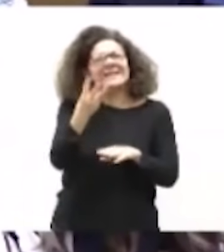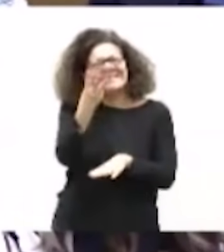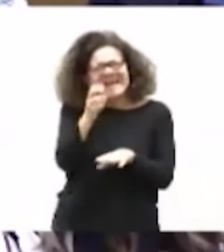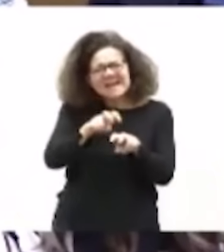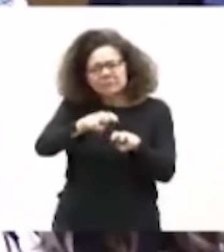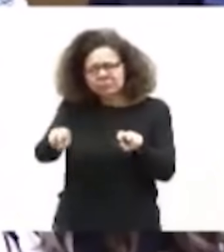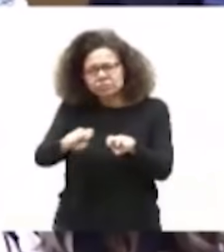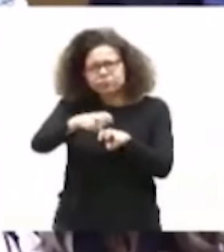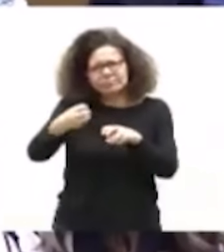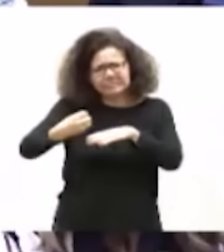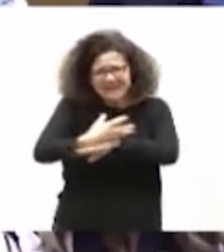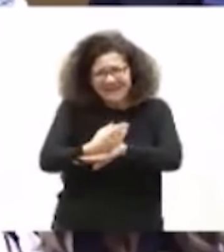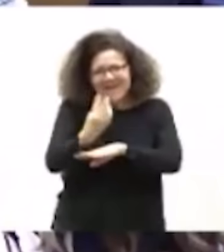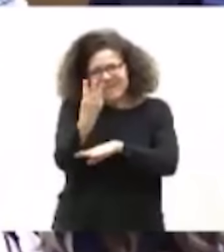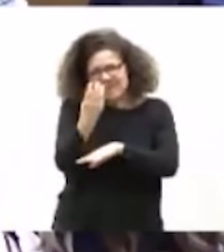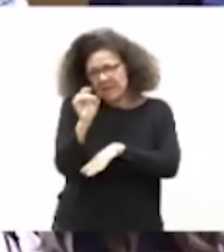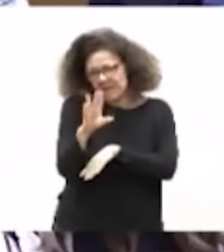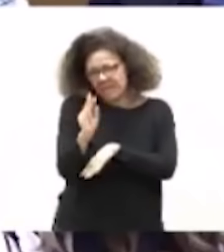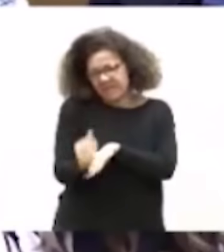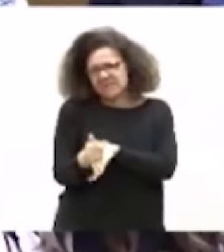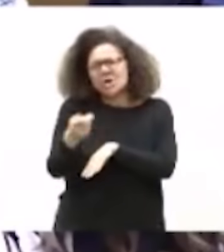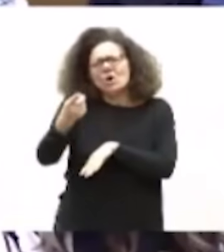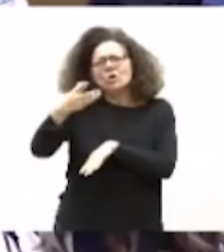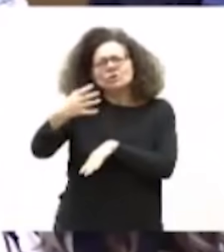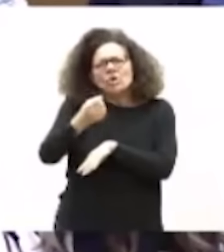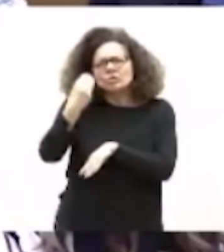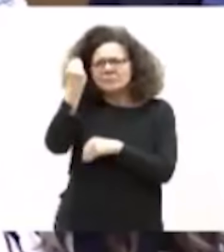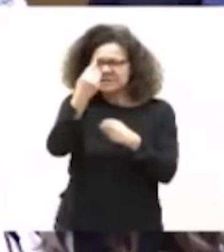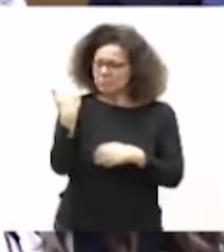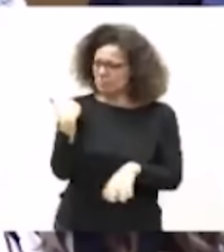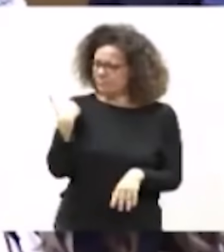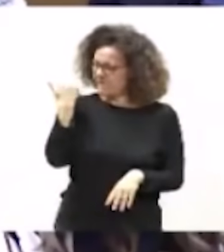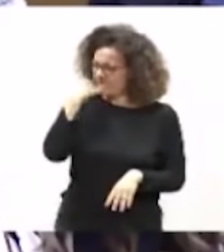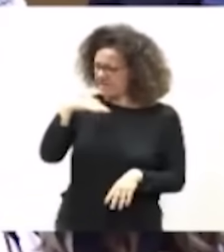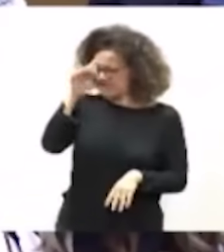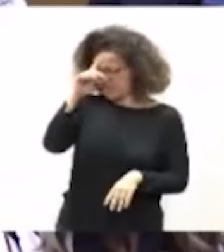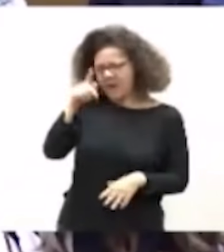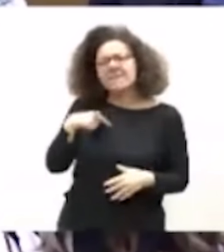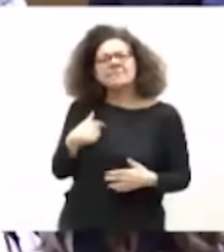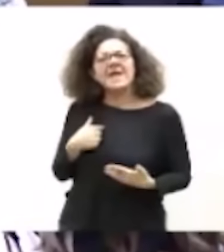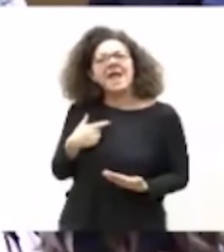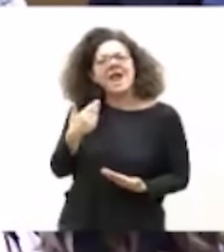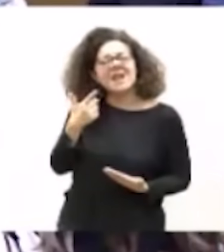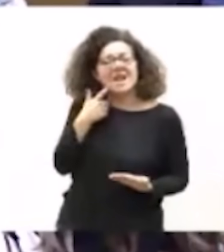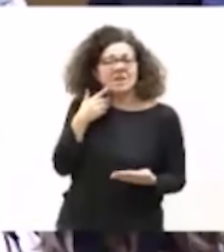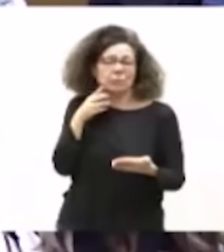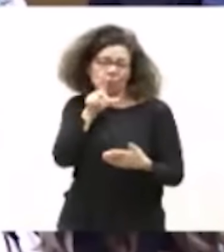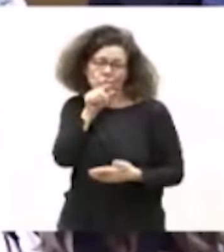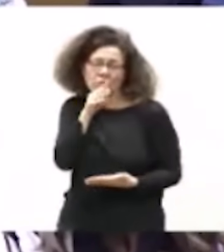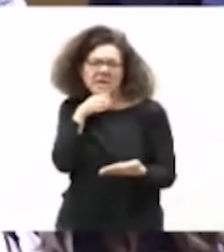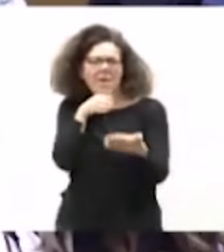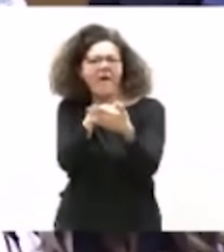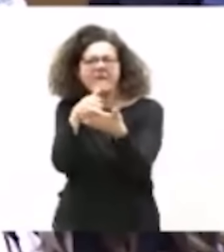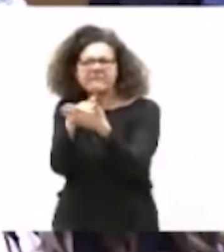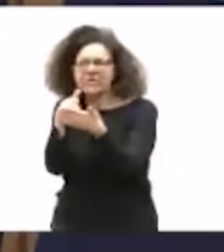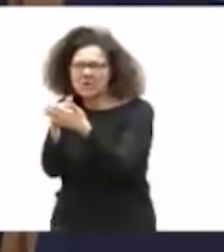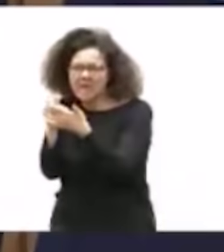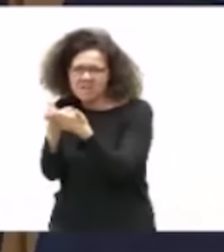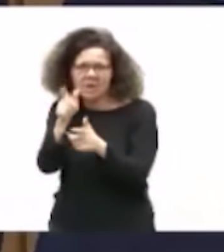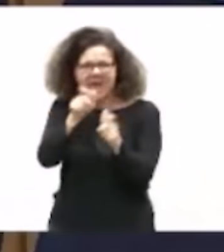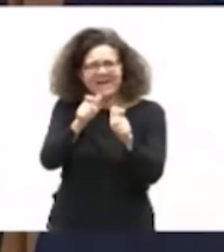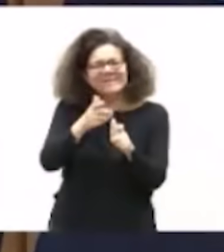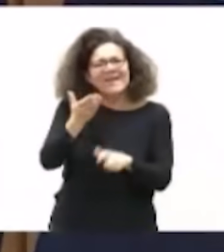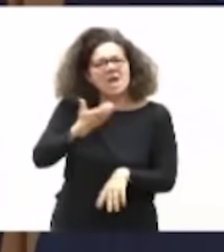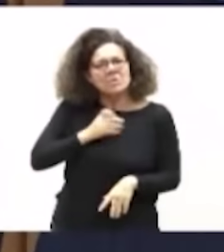15 días. Miren, todos le imaginamos a usted este fin de semana desde el sofá bloqueando en Twitter a sus homólogos del Ayuntamiento y la Comunidad de Madrid. Bien,